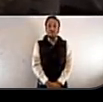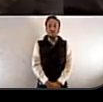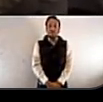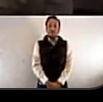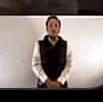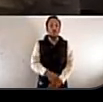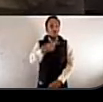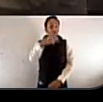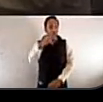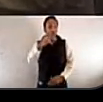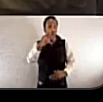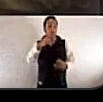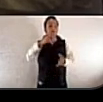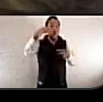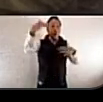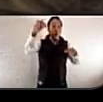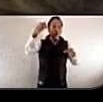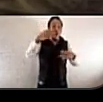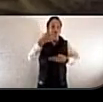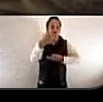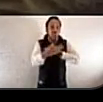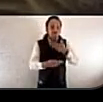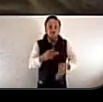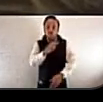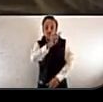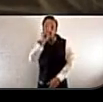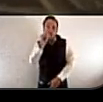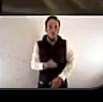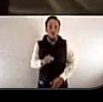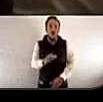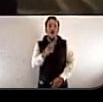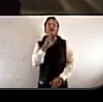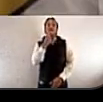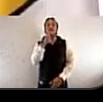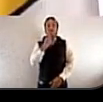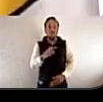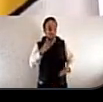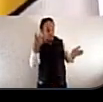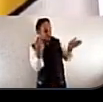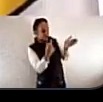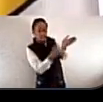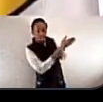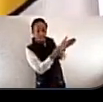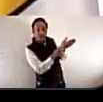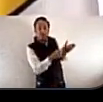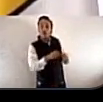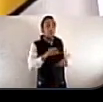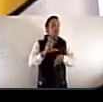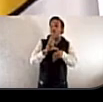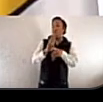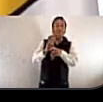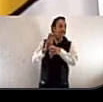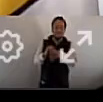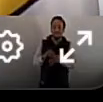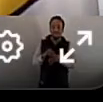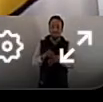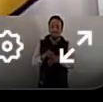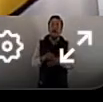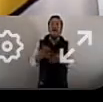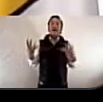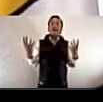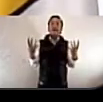servicios nunca hayas tenido una denuncia y no hayas permitido que se